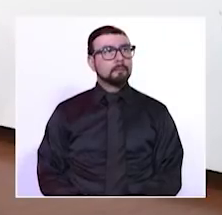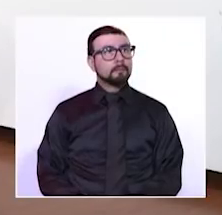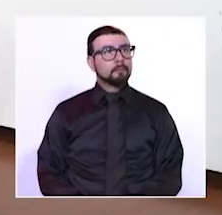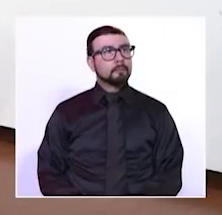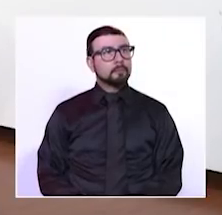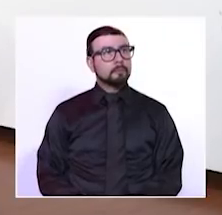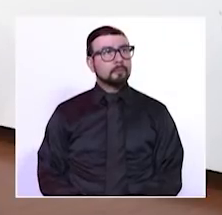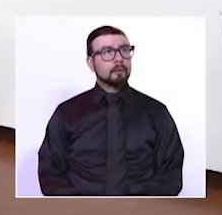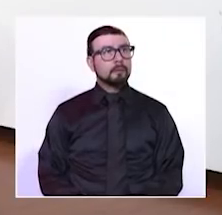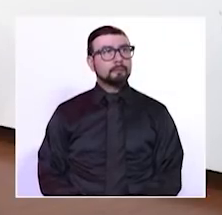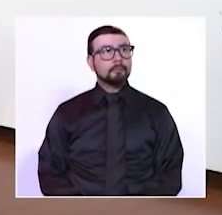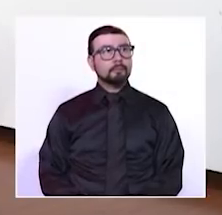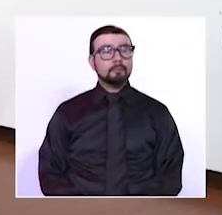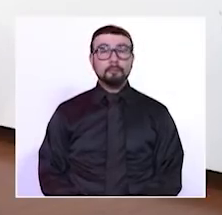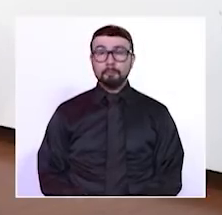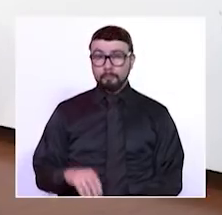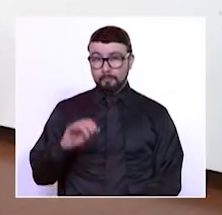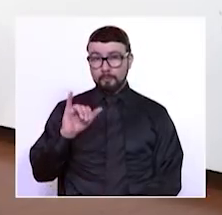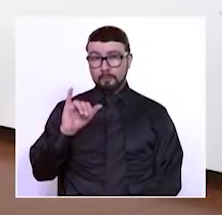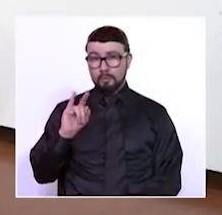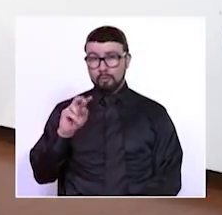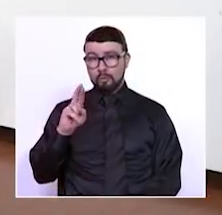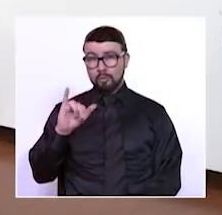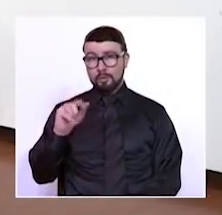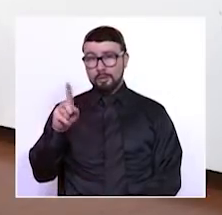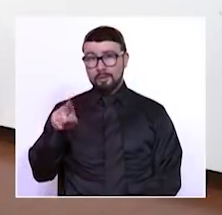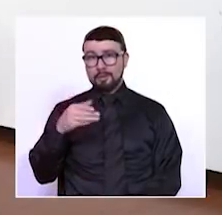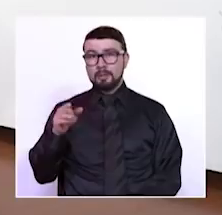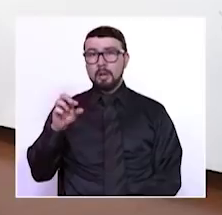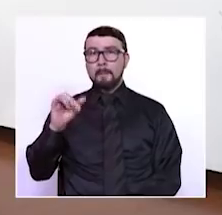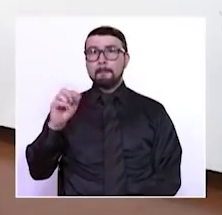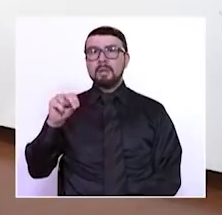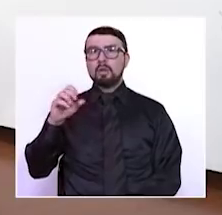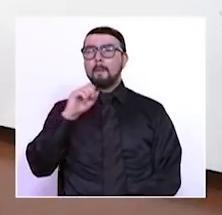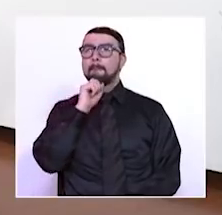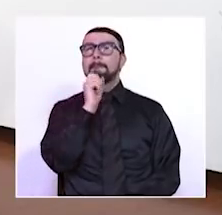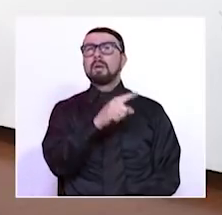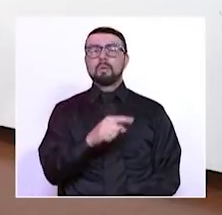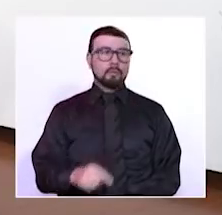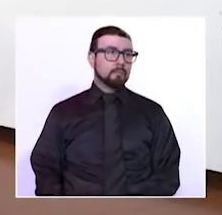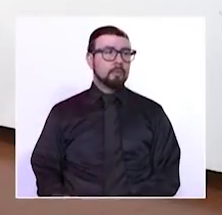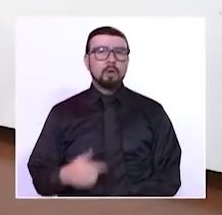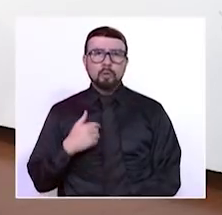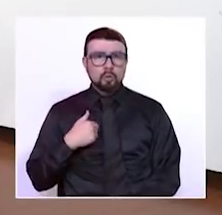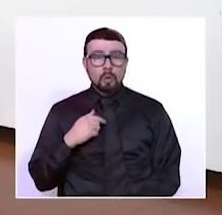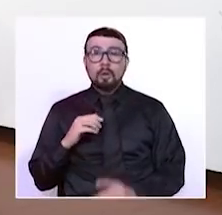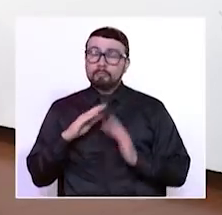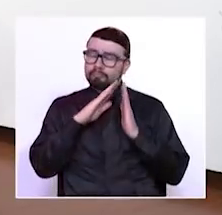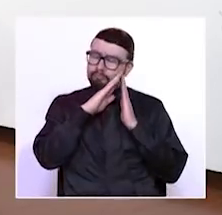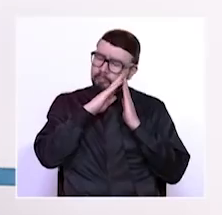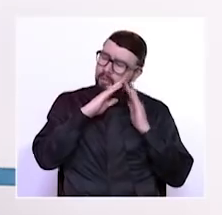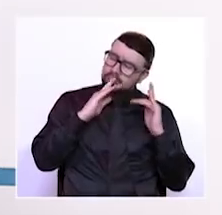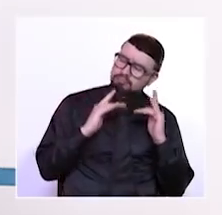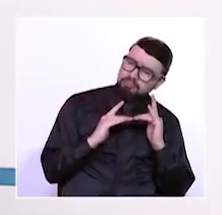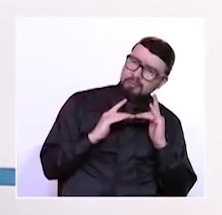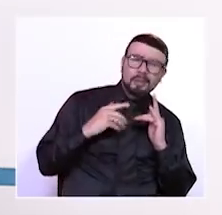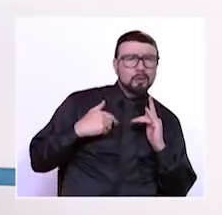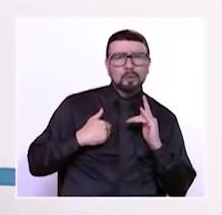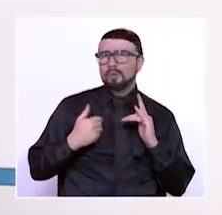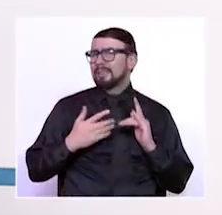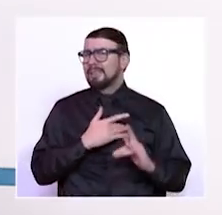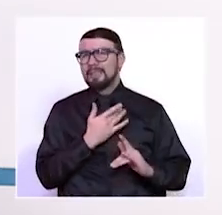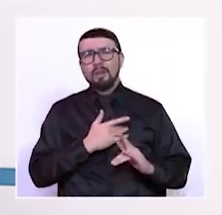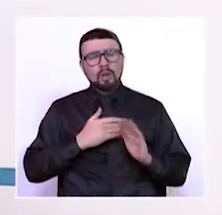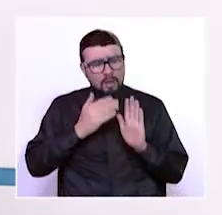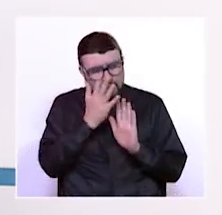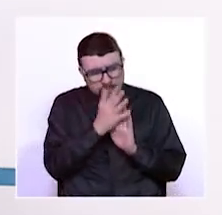Yunis Pino de Ruiz pregunta, doctor, buenas noches, felicitarlos por el programa. Una pregunta, yo apenas me acuesto, siento mucho ardor en la planta de los pies